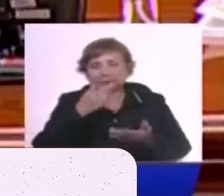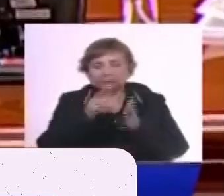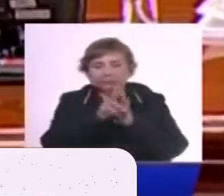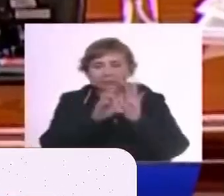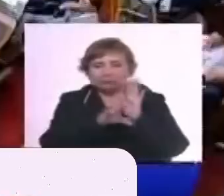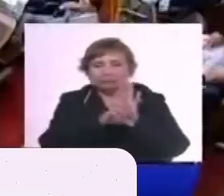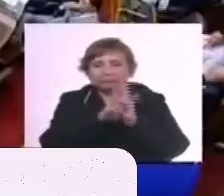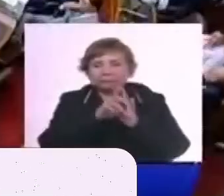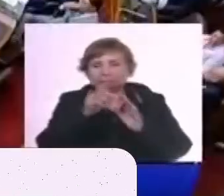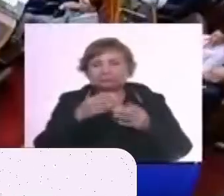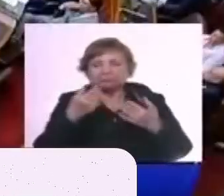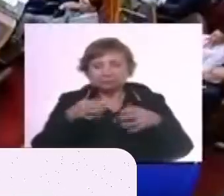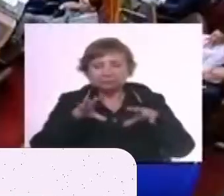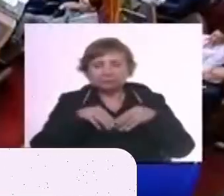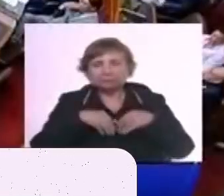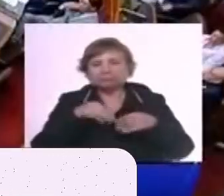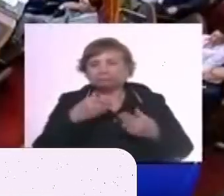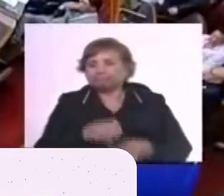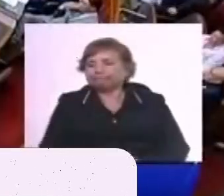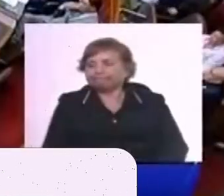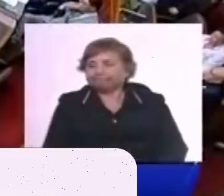Constitución. ¡Exitosa!